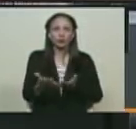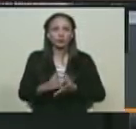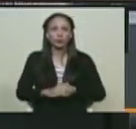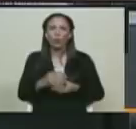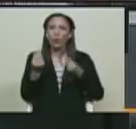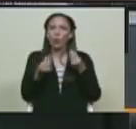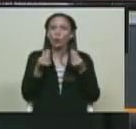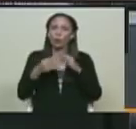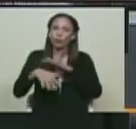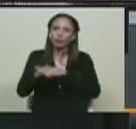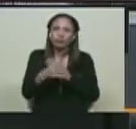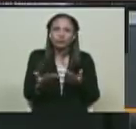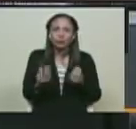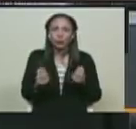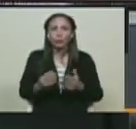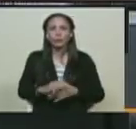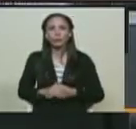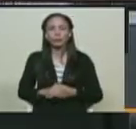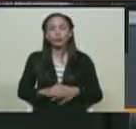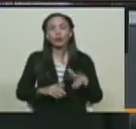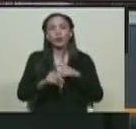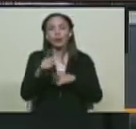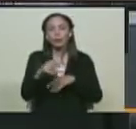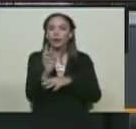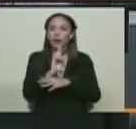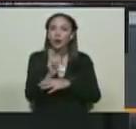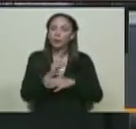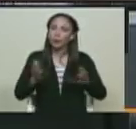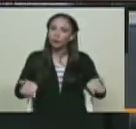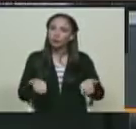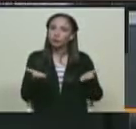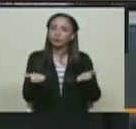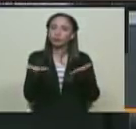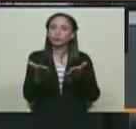avanzar? Y la velocidad también de marcha.